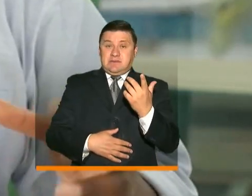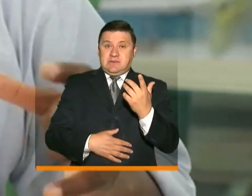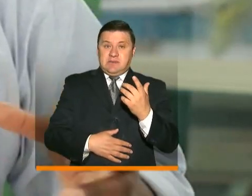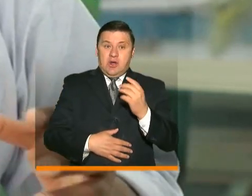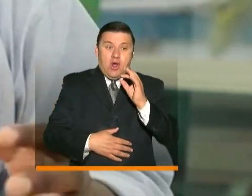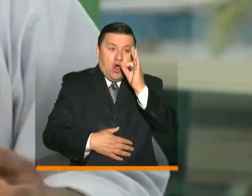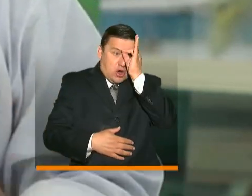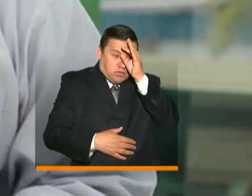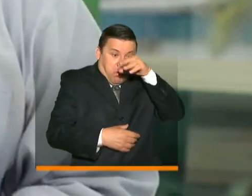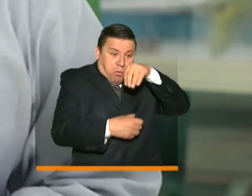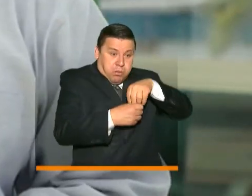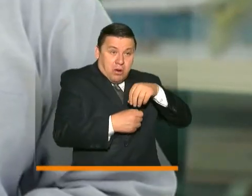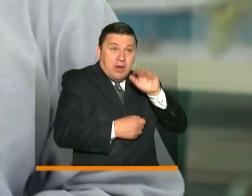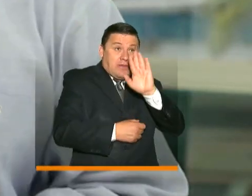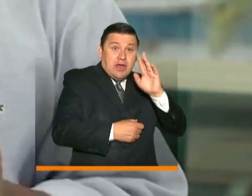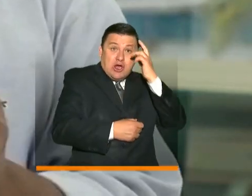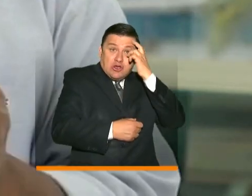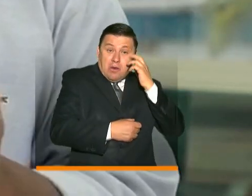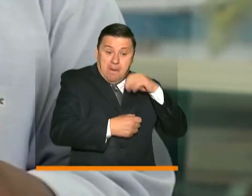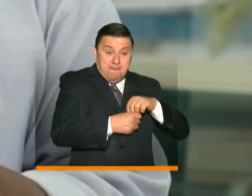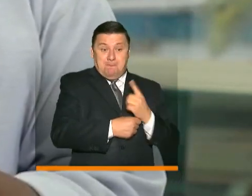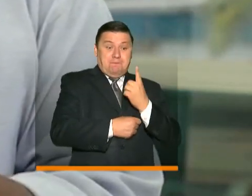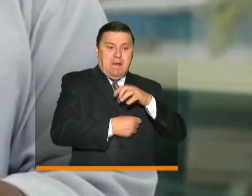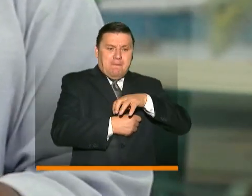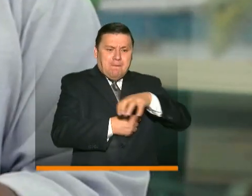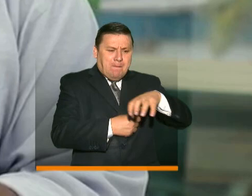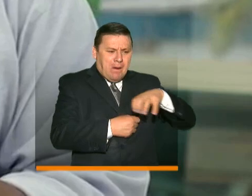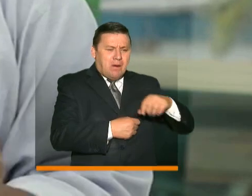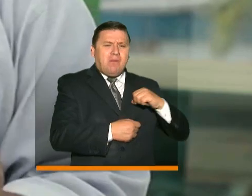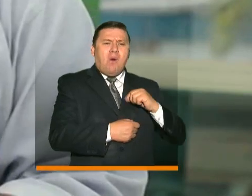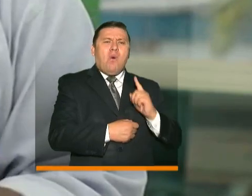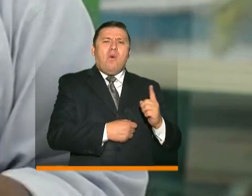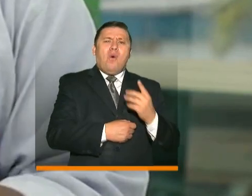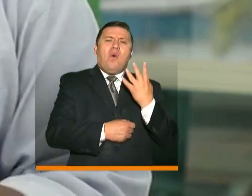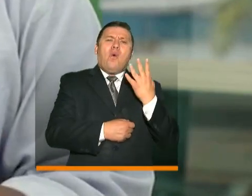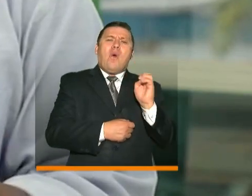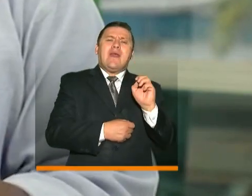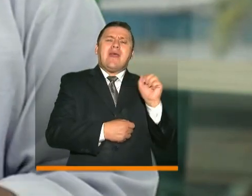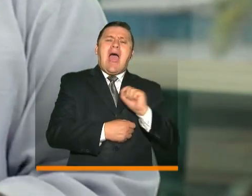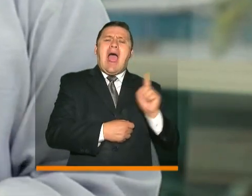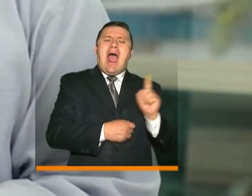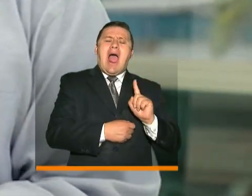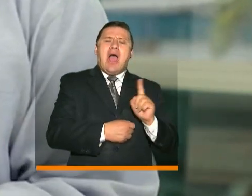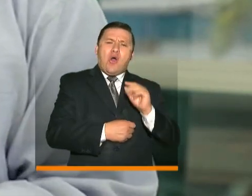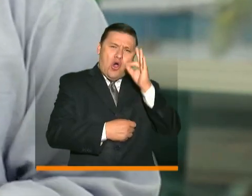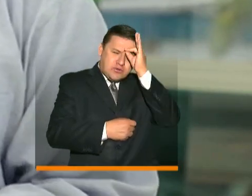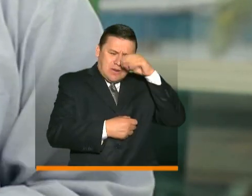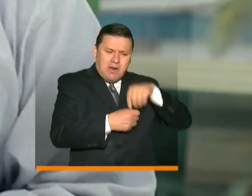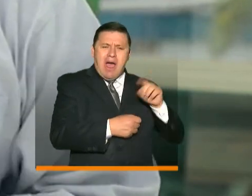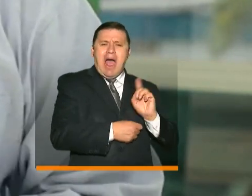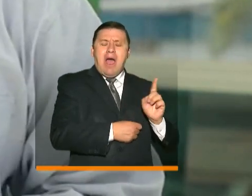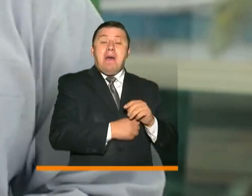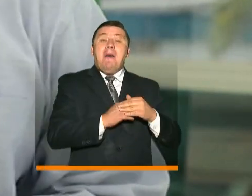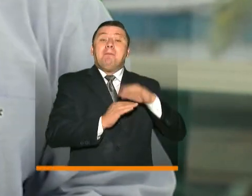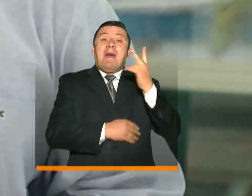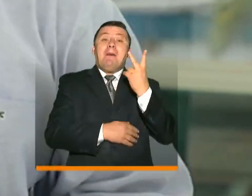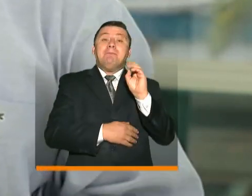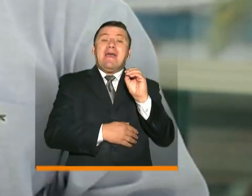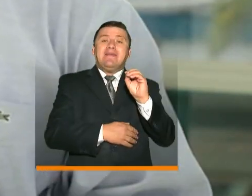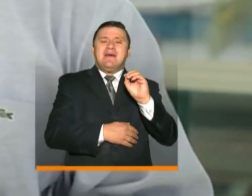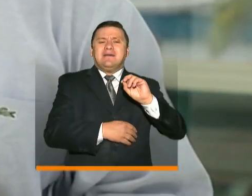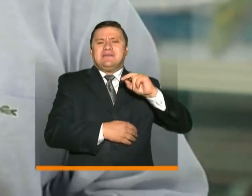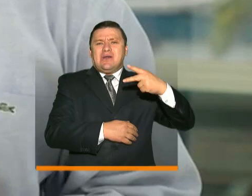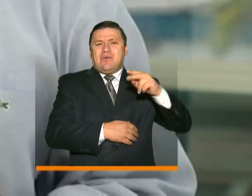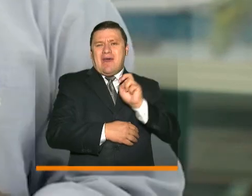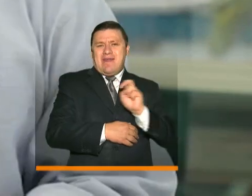pública hospitalaria del departamento del Chocó, que tiene más de 40 años como hospital y más de 20 como hospital de